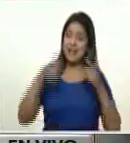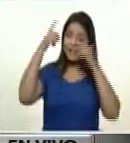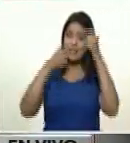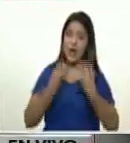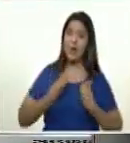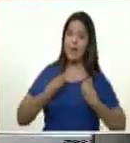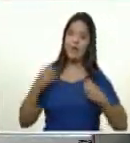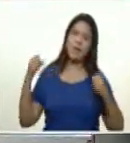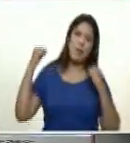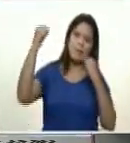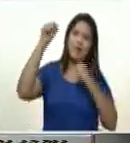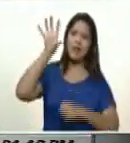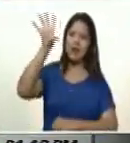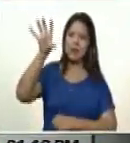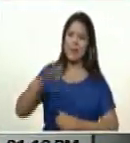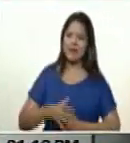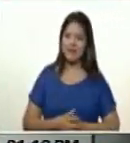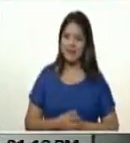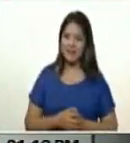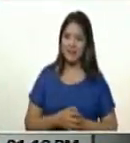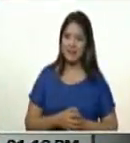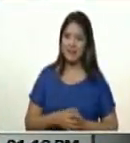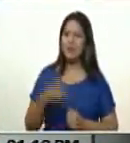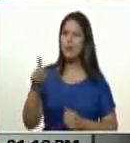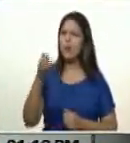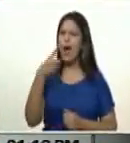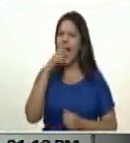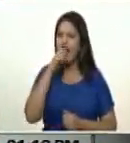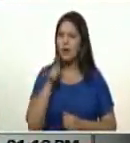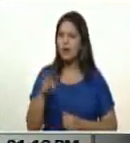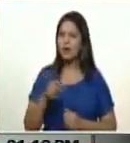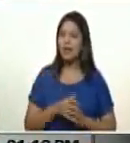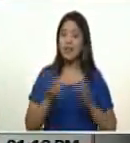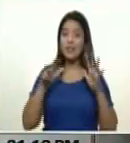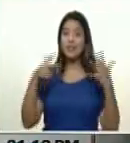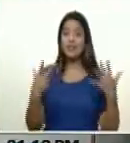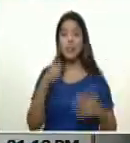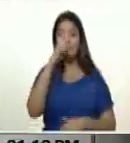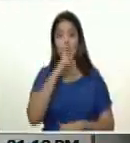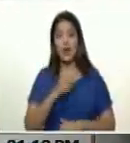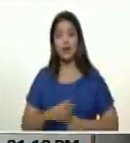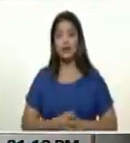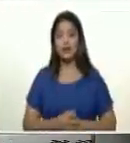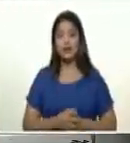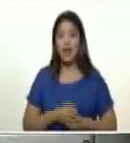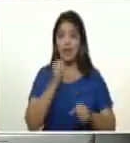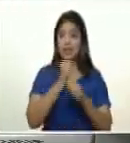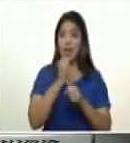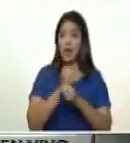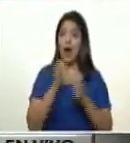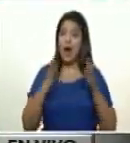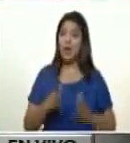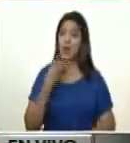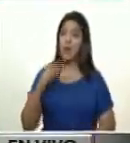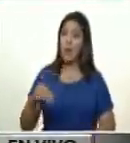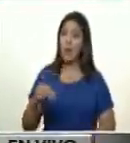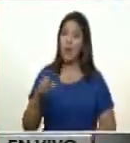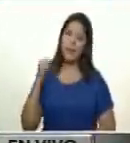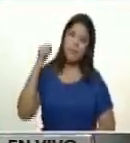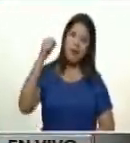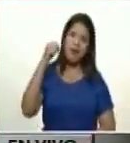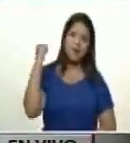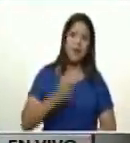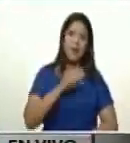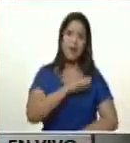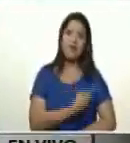patria sí. Aquí está el otro. ¿Qué edad tienes tú? 18. 18 años, la clase obrera joven, para adelante. Claro. Mucha fuerza, que